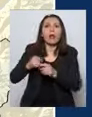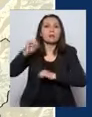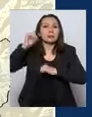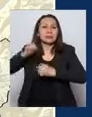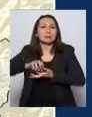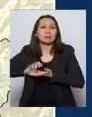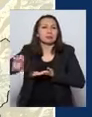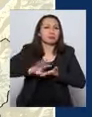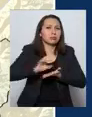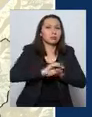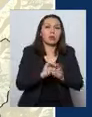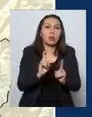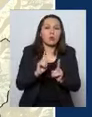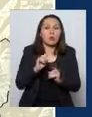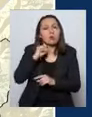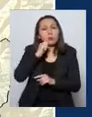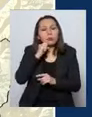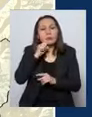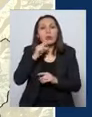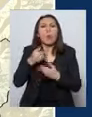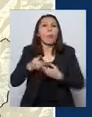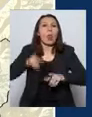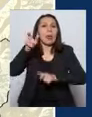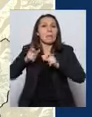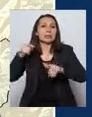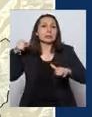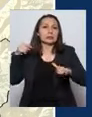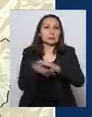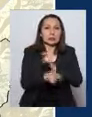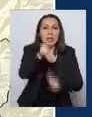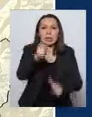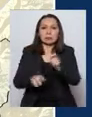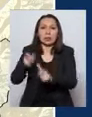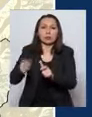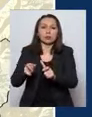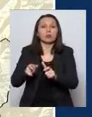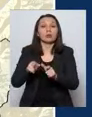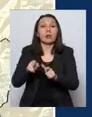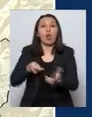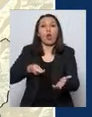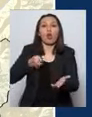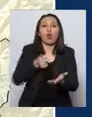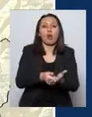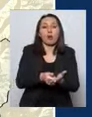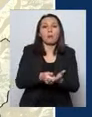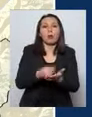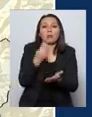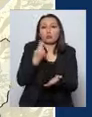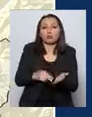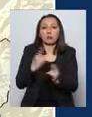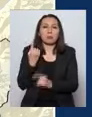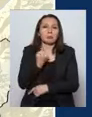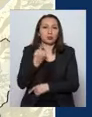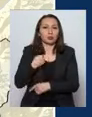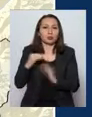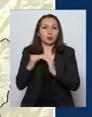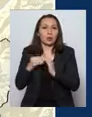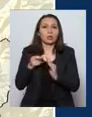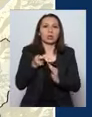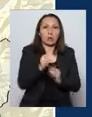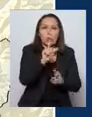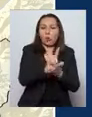sino fundamentalmente para que no haya acceso de personas que van a hacer una compra para su casa a estos